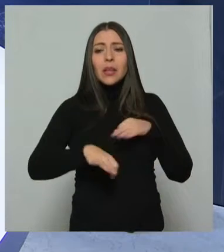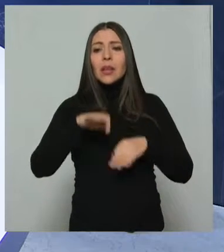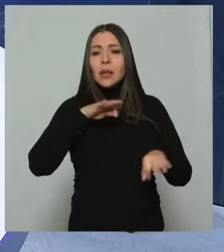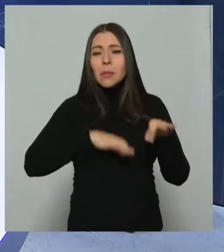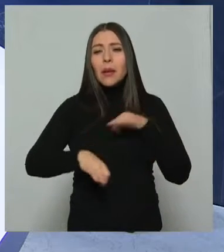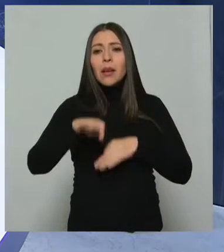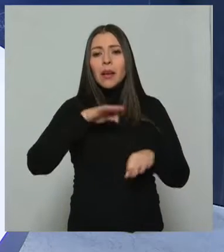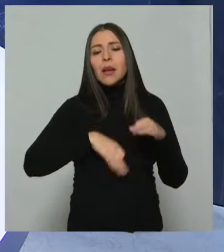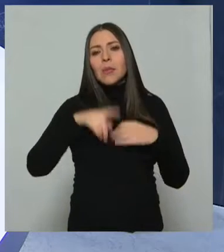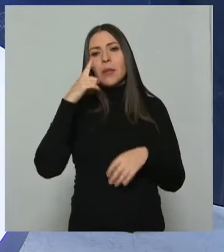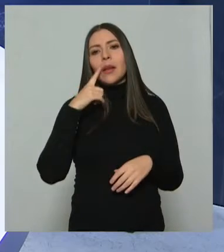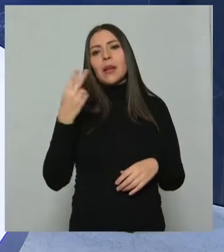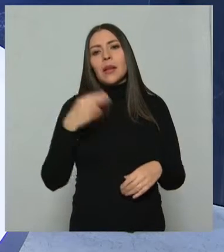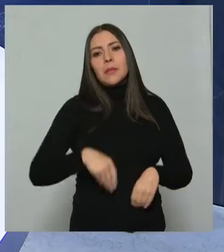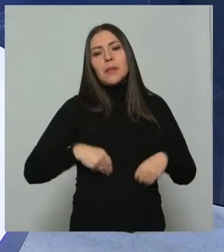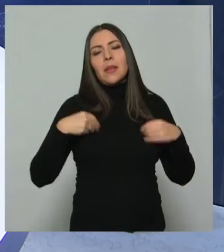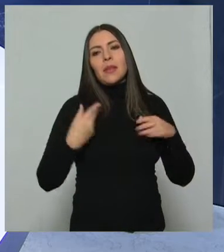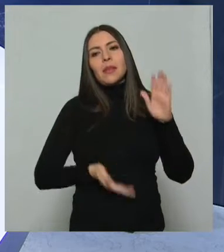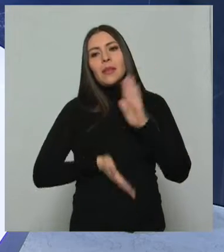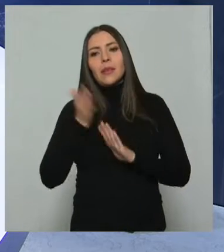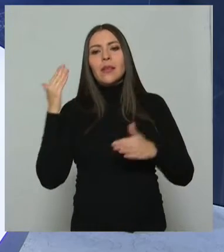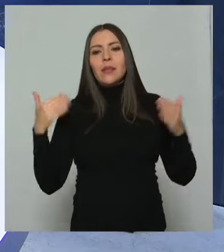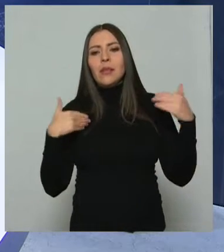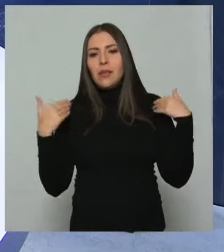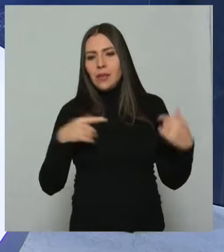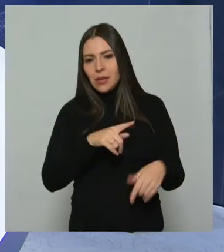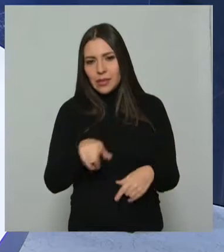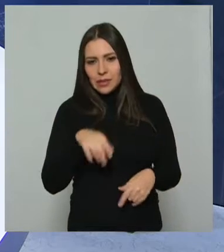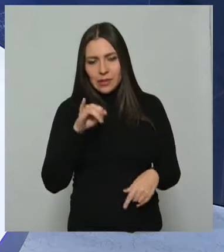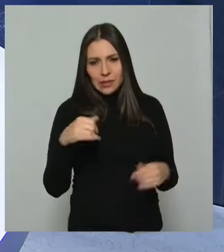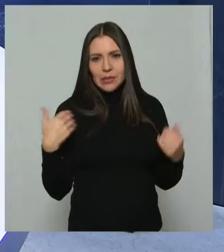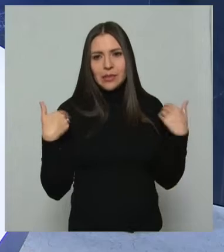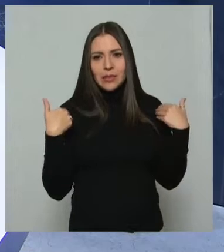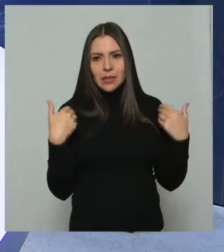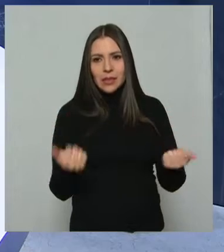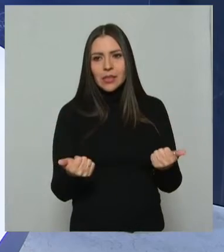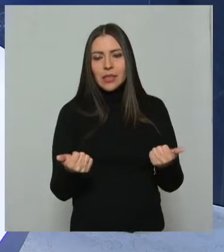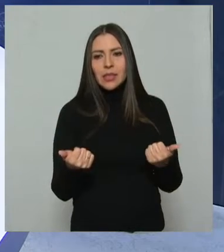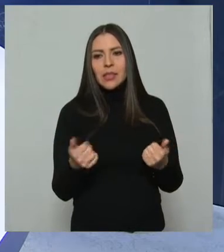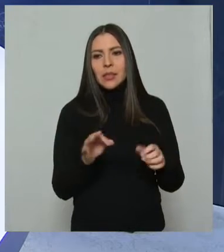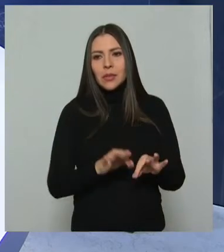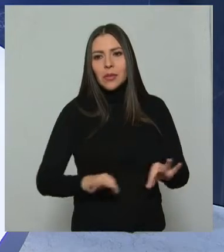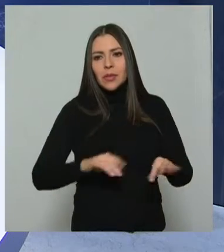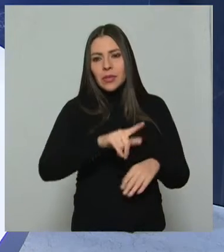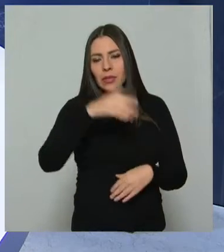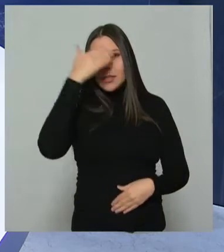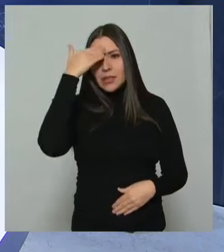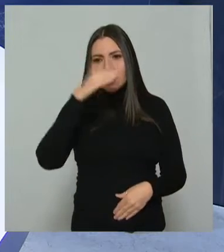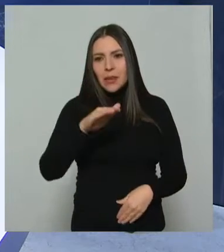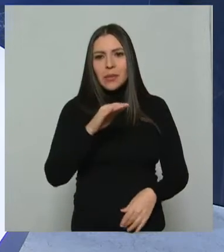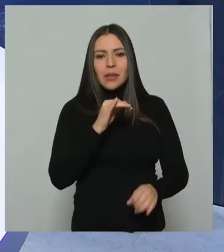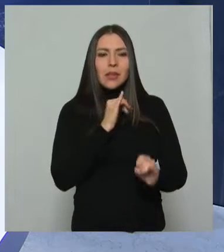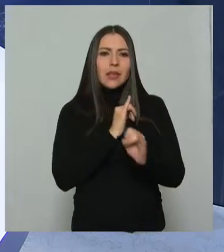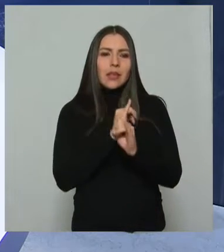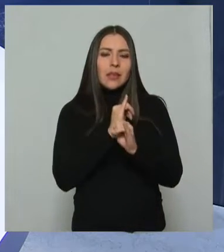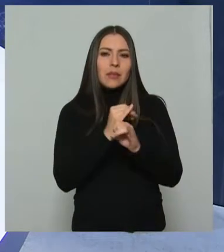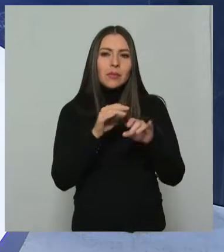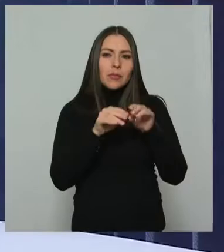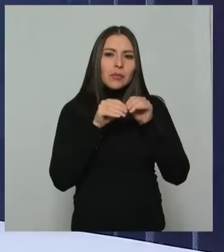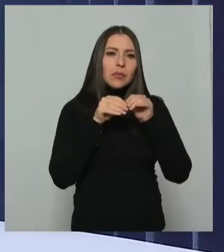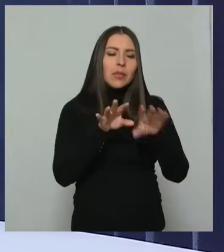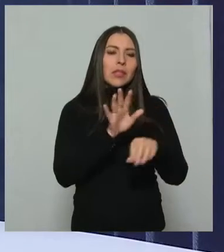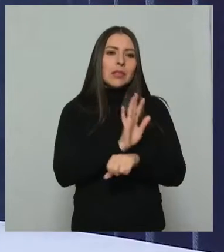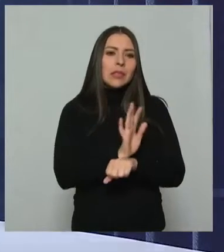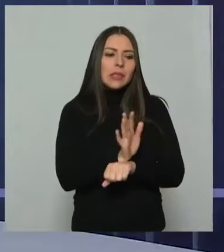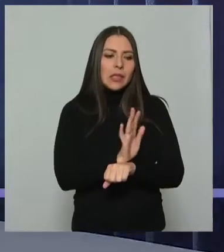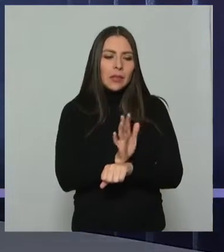para disfrutar la vida? Sabemos y entendemos el boom de estas, pues tú sabes, ¿no? Las Plataformas streaming, claro. de cine